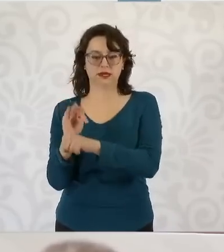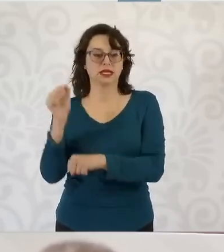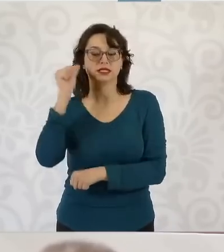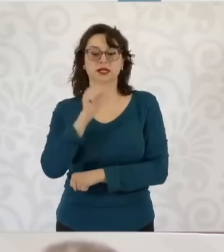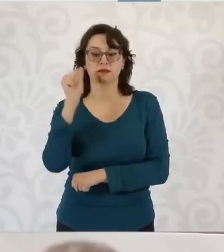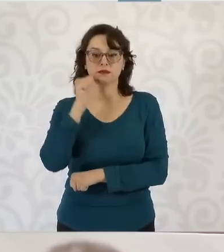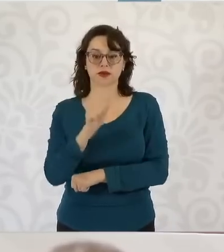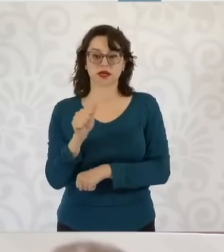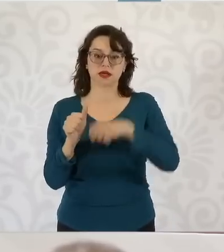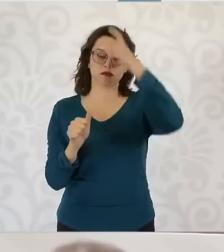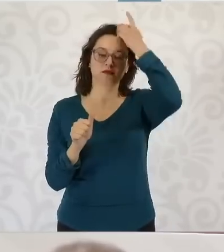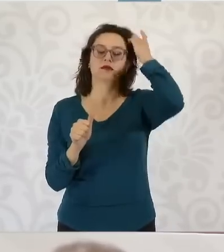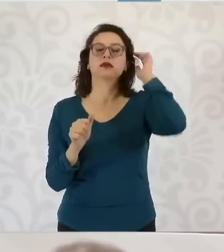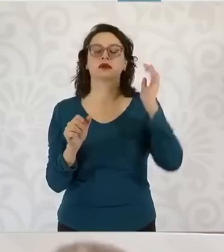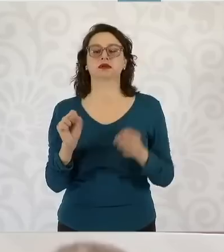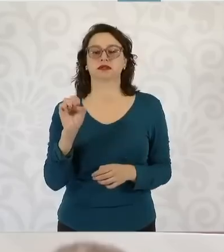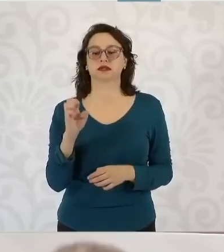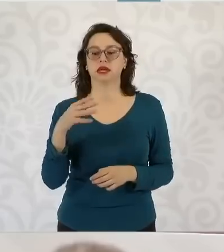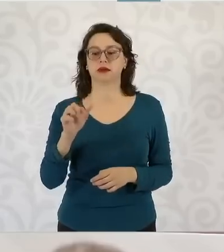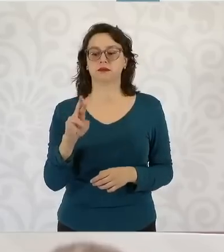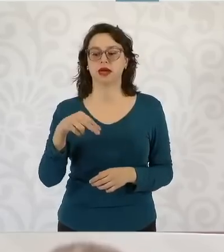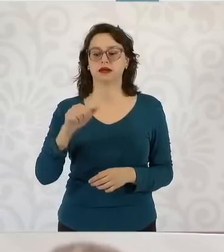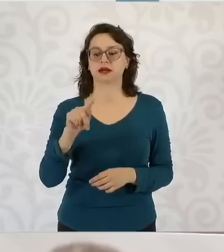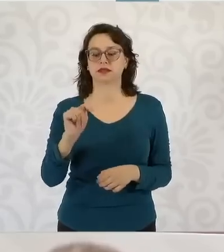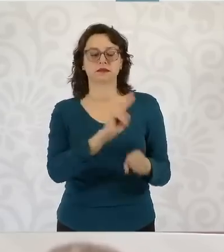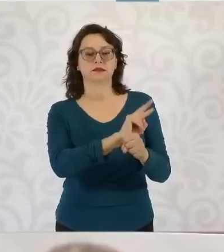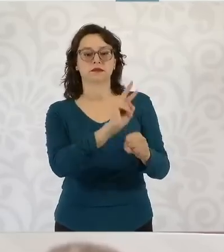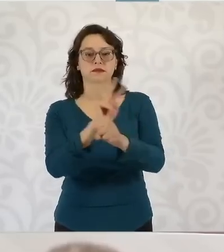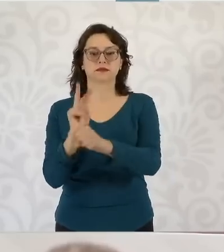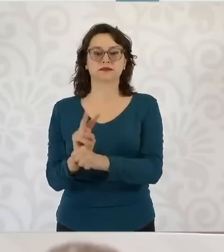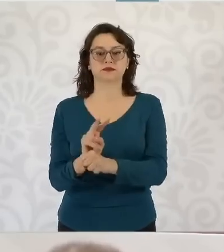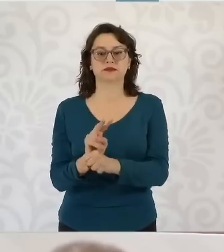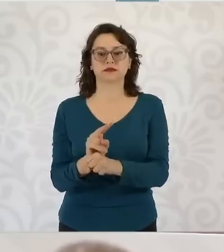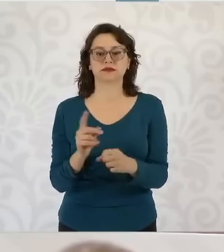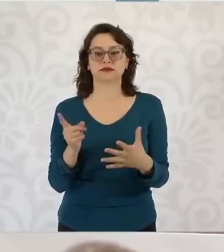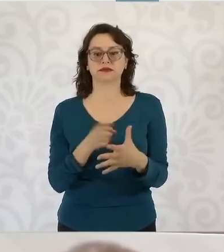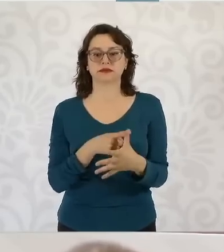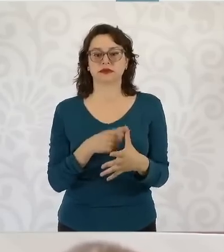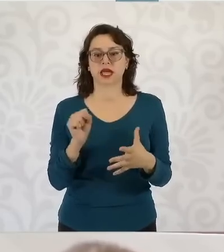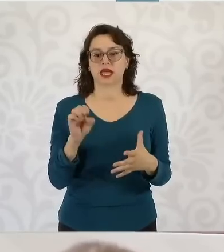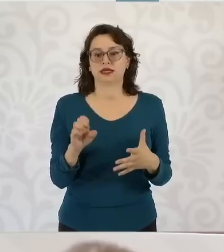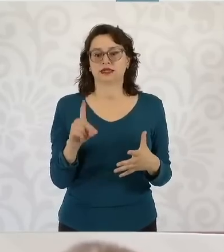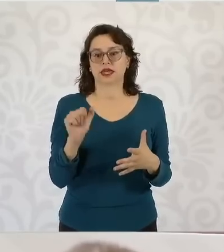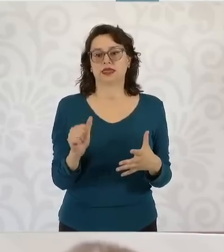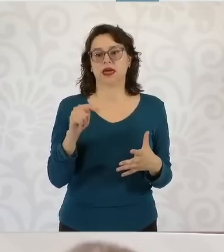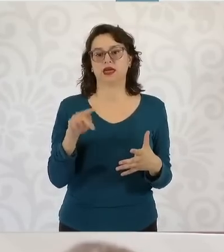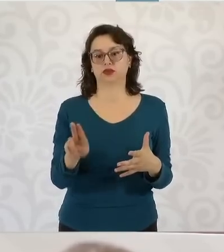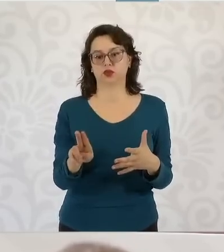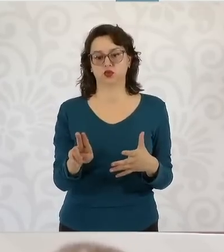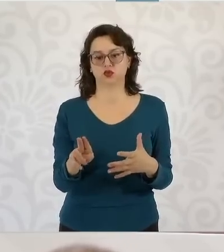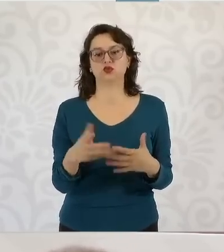qué debe hacerse y qué no, en cada lugar. La Secretaría de Desarrollo Agrario, Territorial y Urbano, para que haya